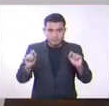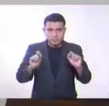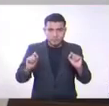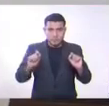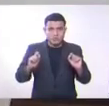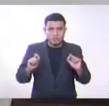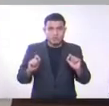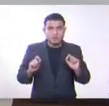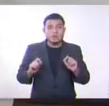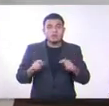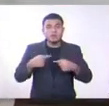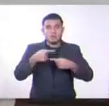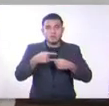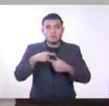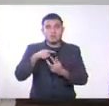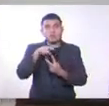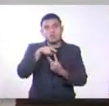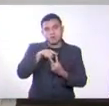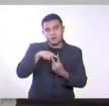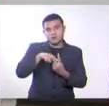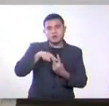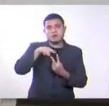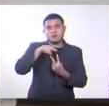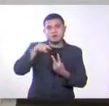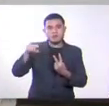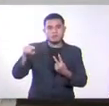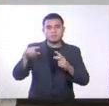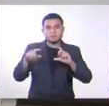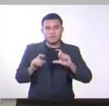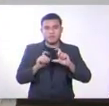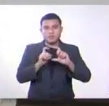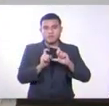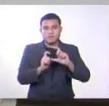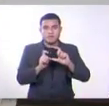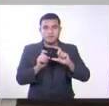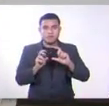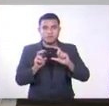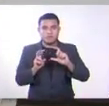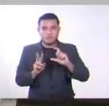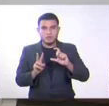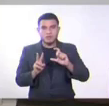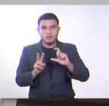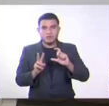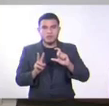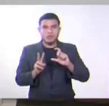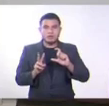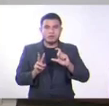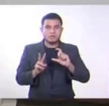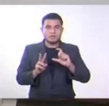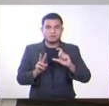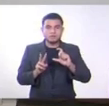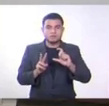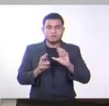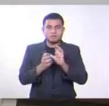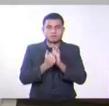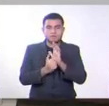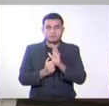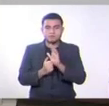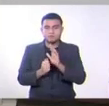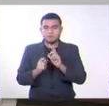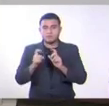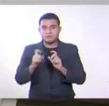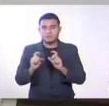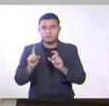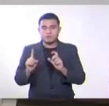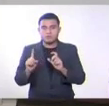a la raíz cuadrada de el cuadrado de la diferencia de sus coordenadas en